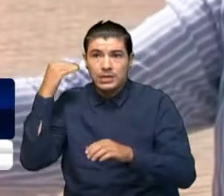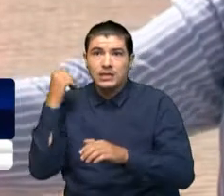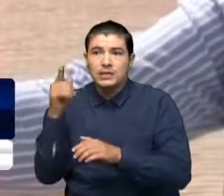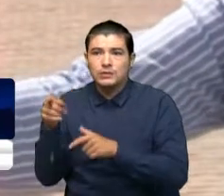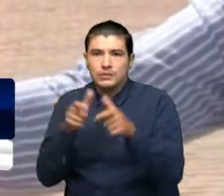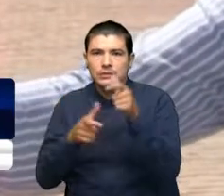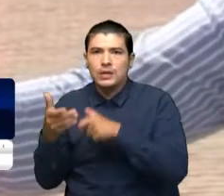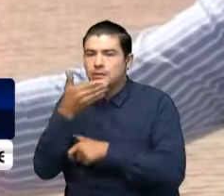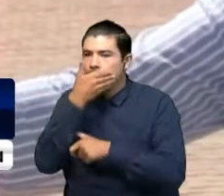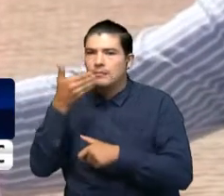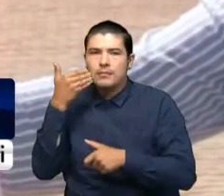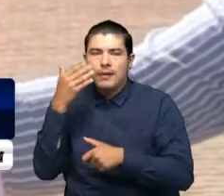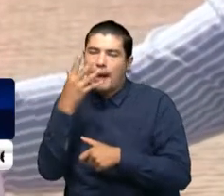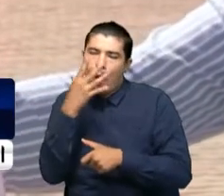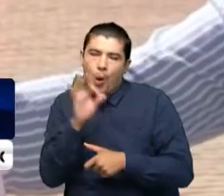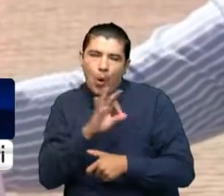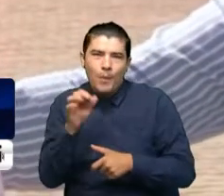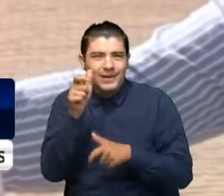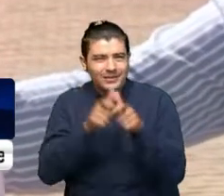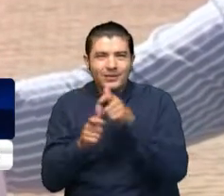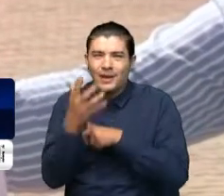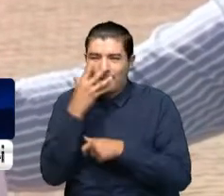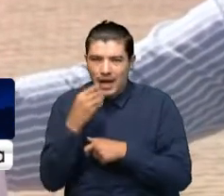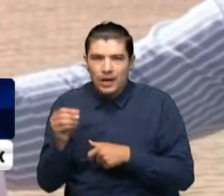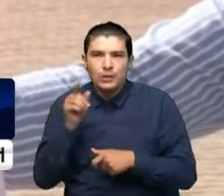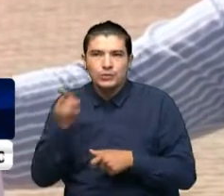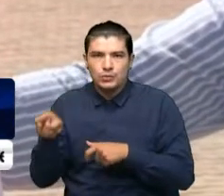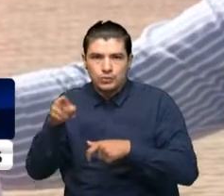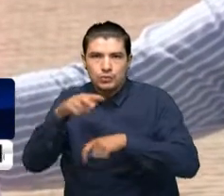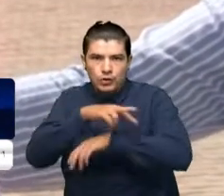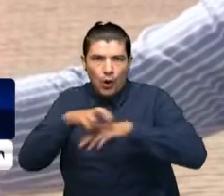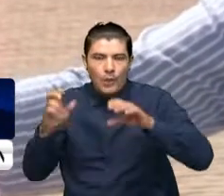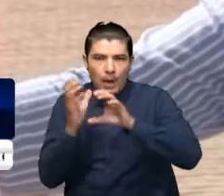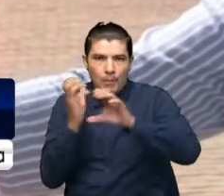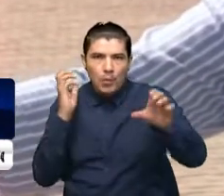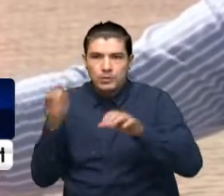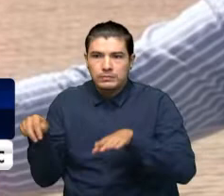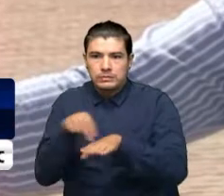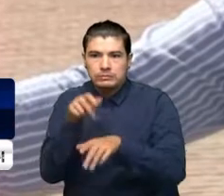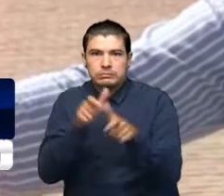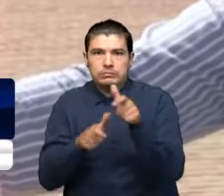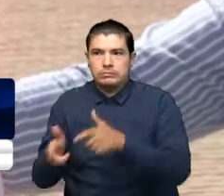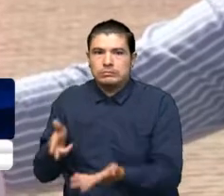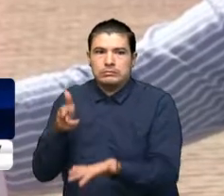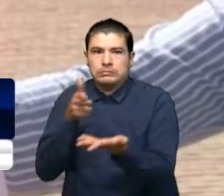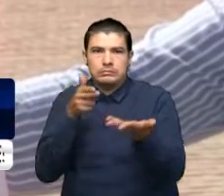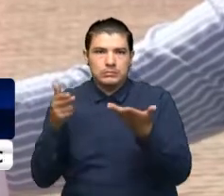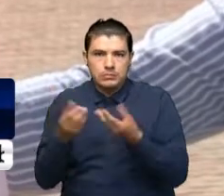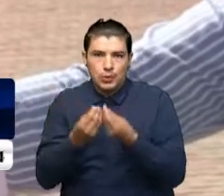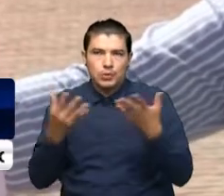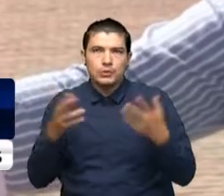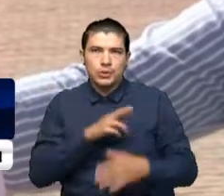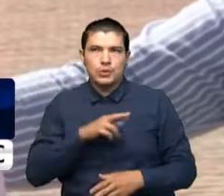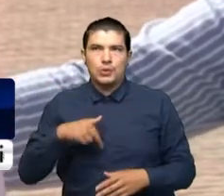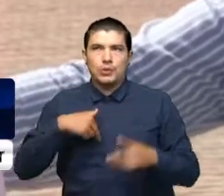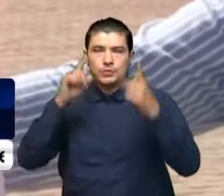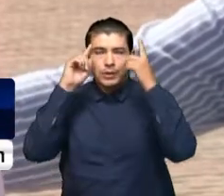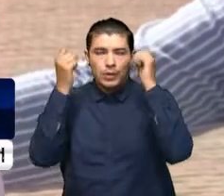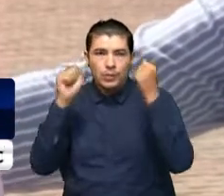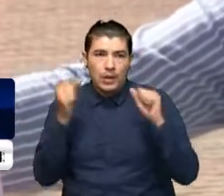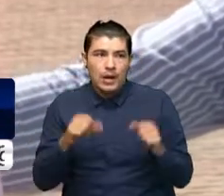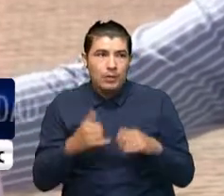a que en días anteriores han habido una serie de atracos entre el municipio de Chitagá y el municipio de Pamplona, y eso nos tiene